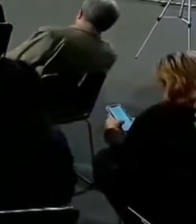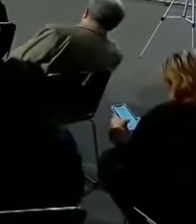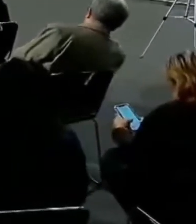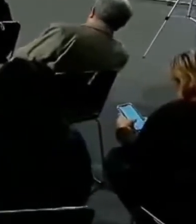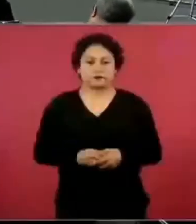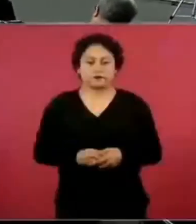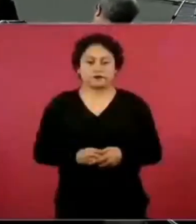vamos.